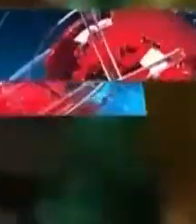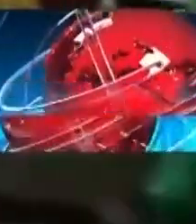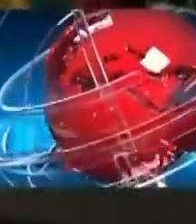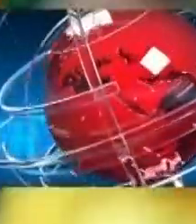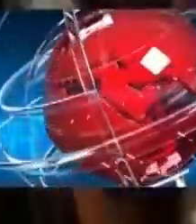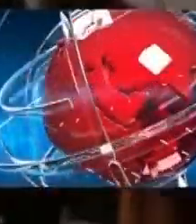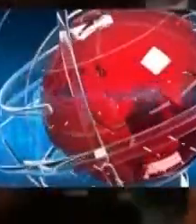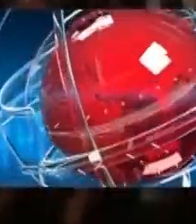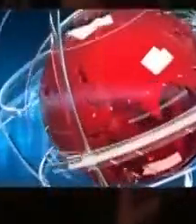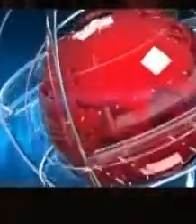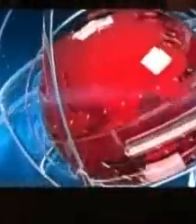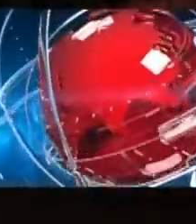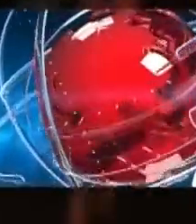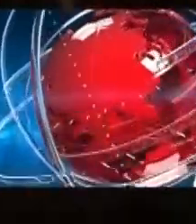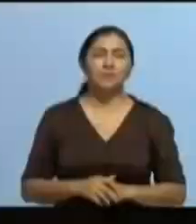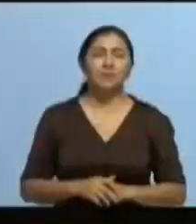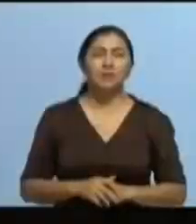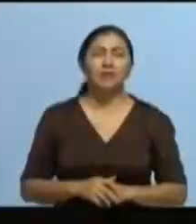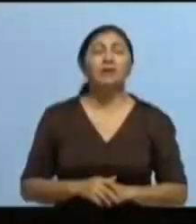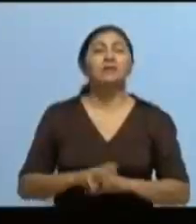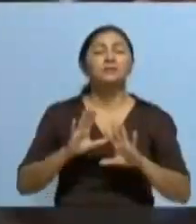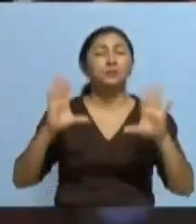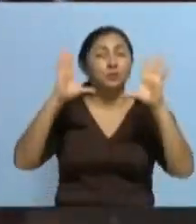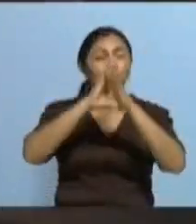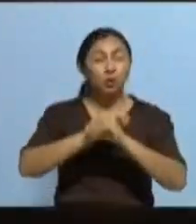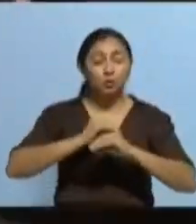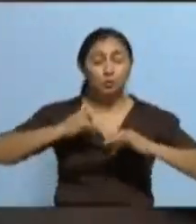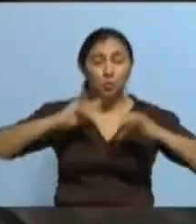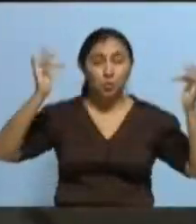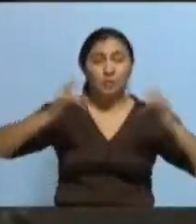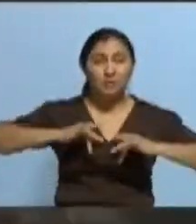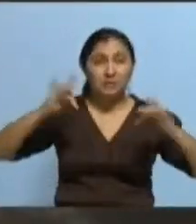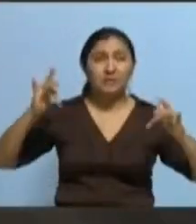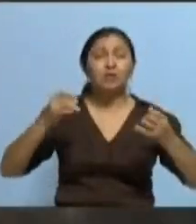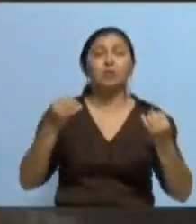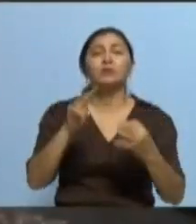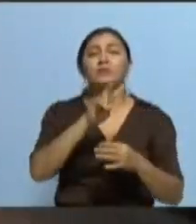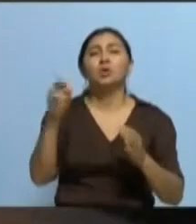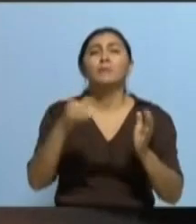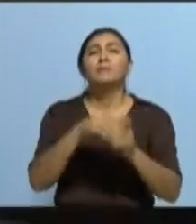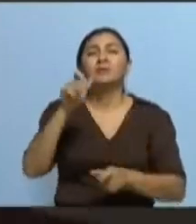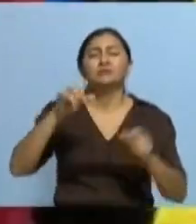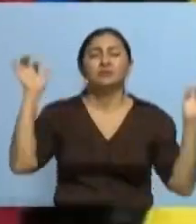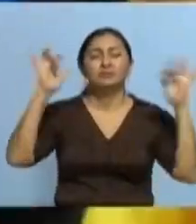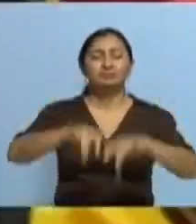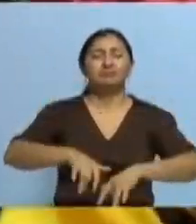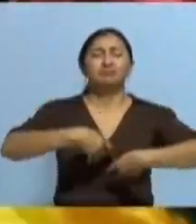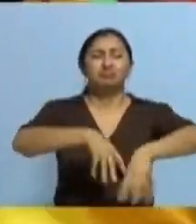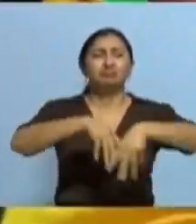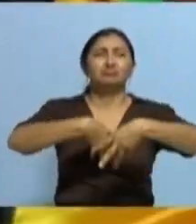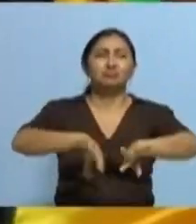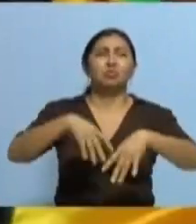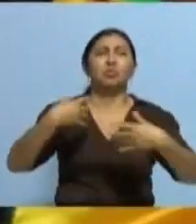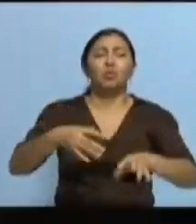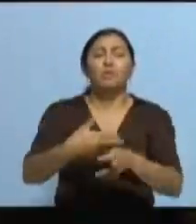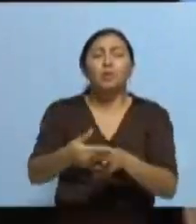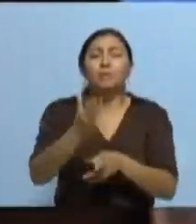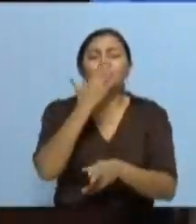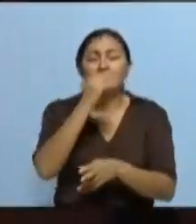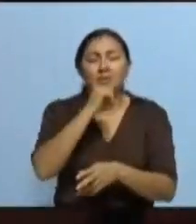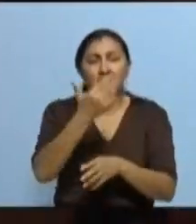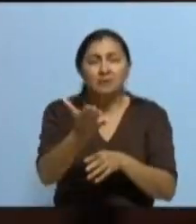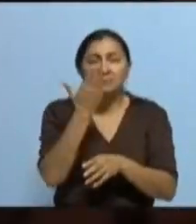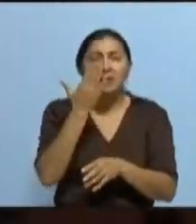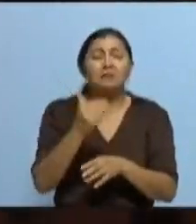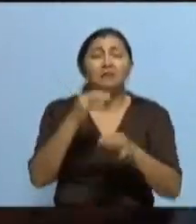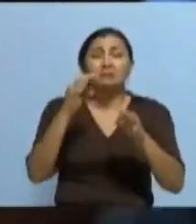La tan esperada noche de Guacherna, en donde más de 16.000 actores del carnaval tendrán participación, está cada vez más cerca y promete